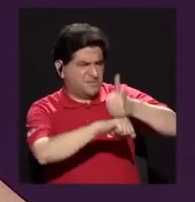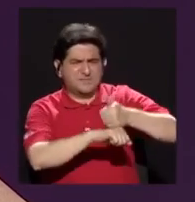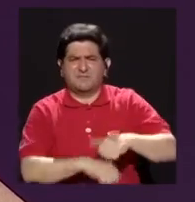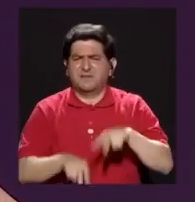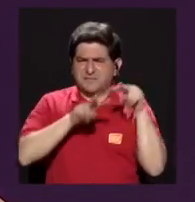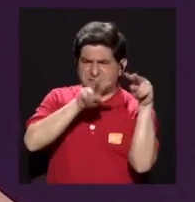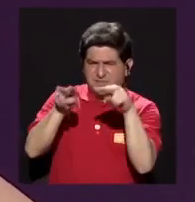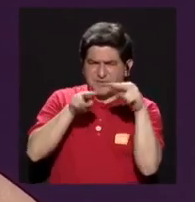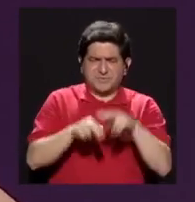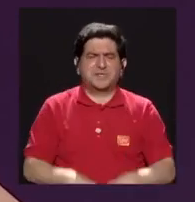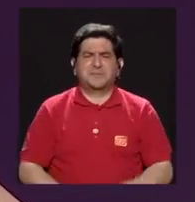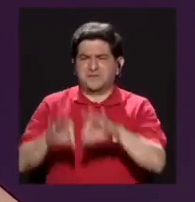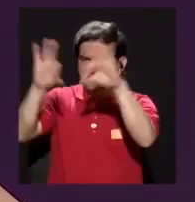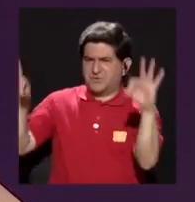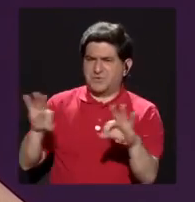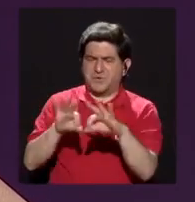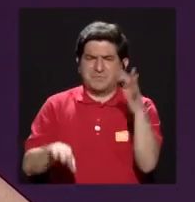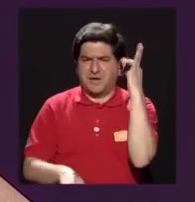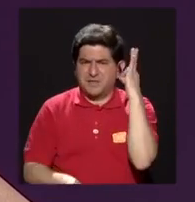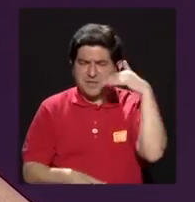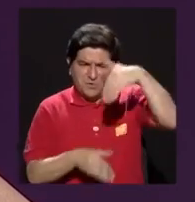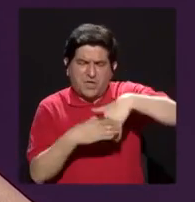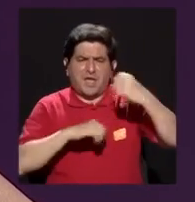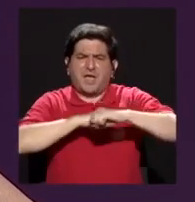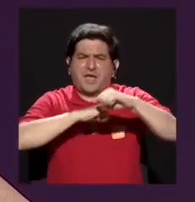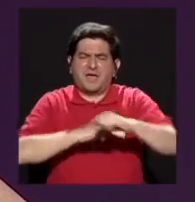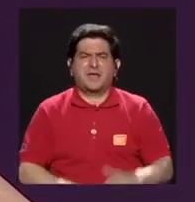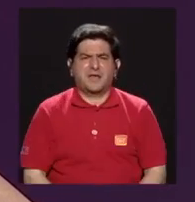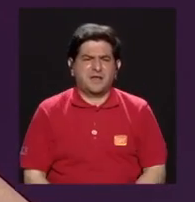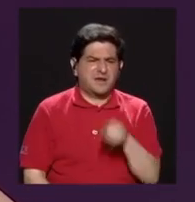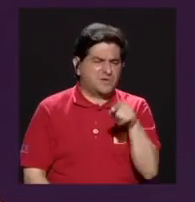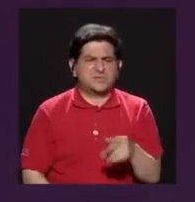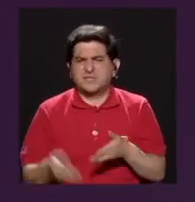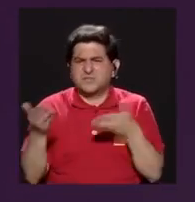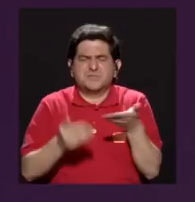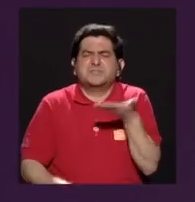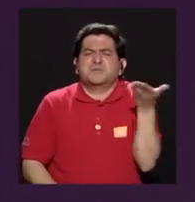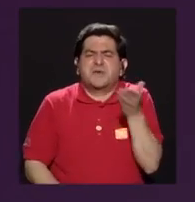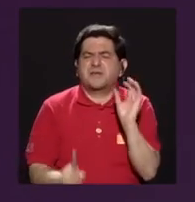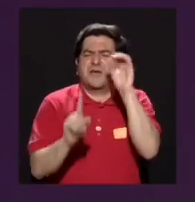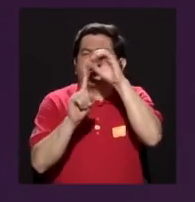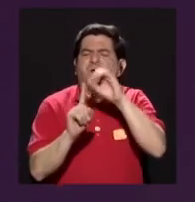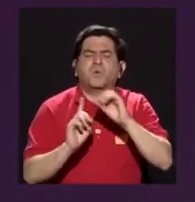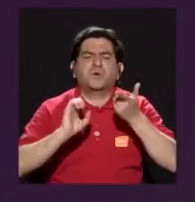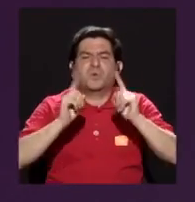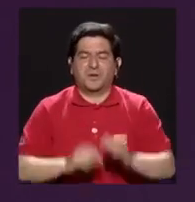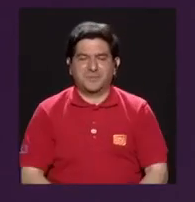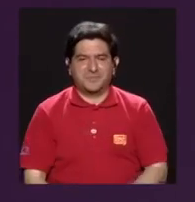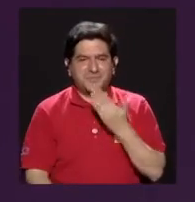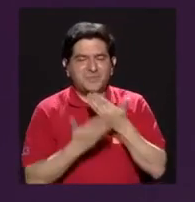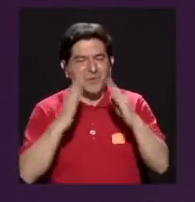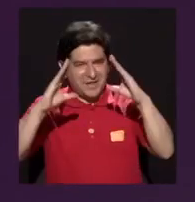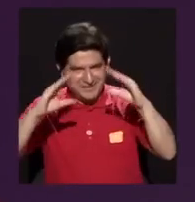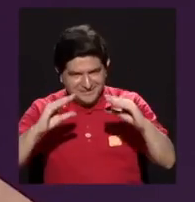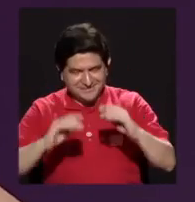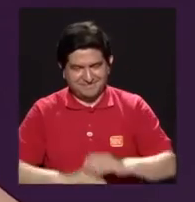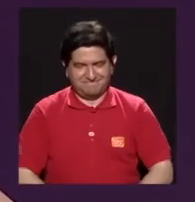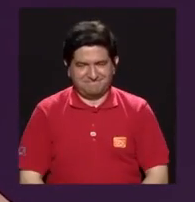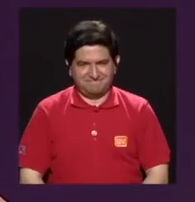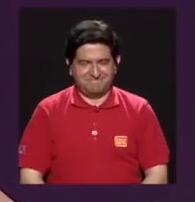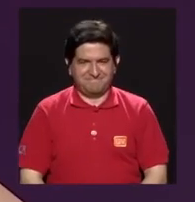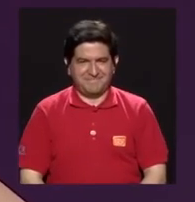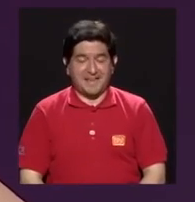en la publicidad cuáles son los objetivos para qué sirve gracias buenas tardes realmente el